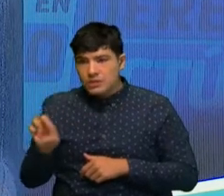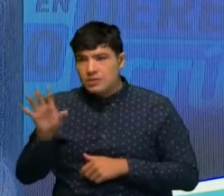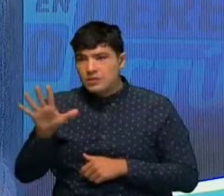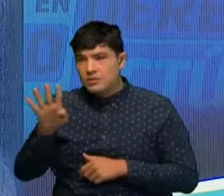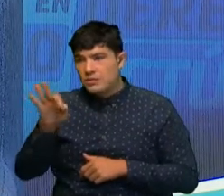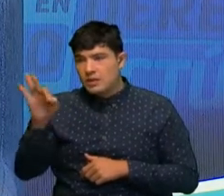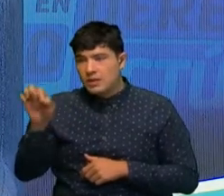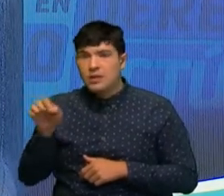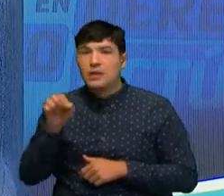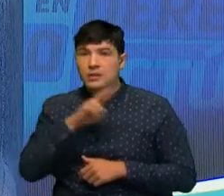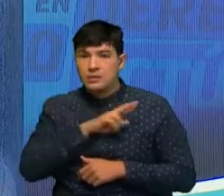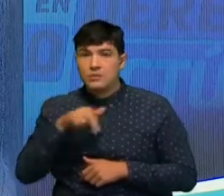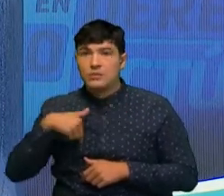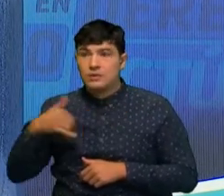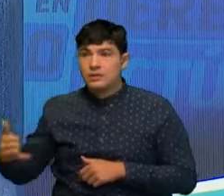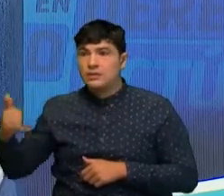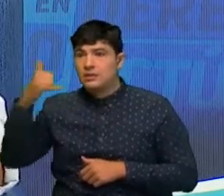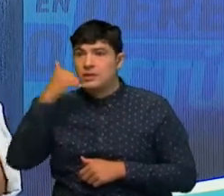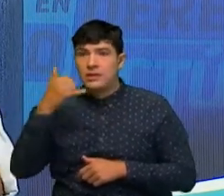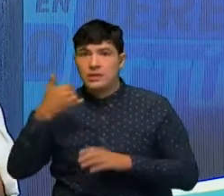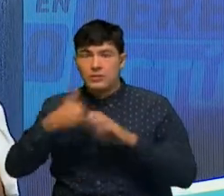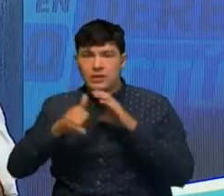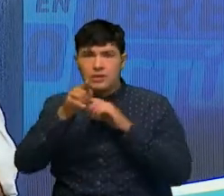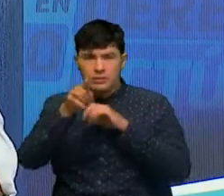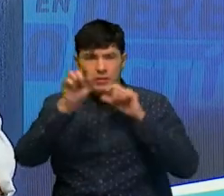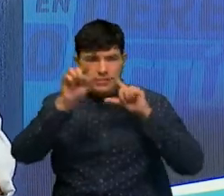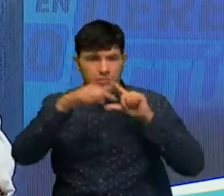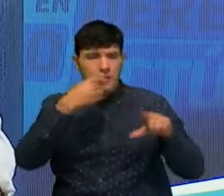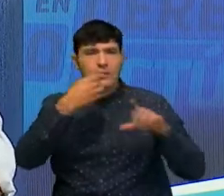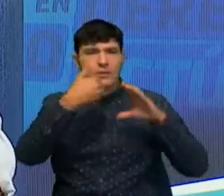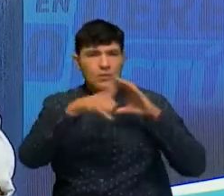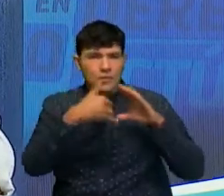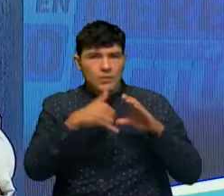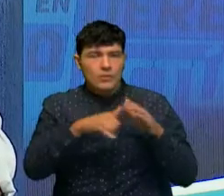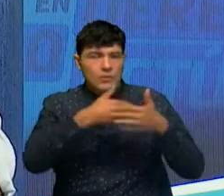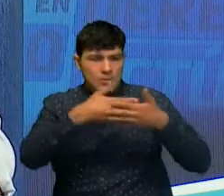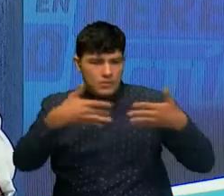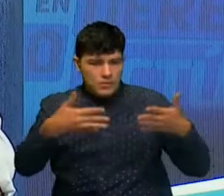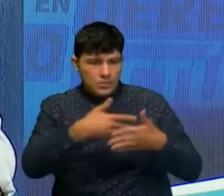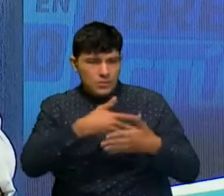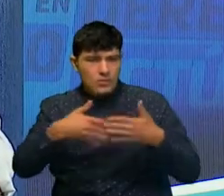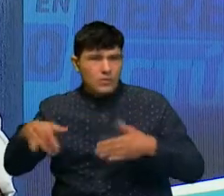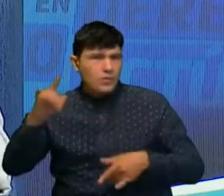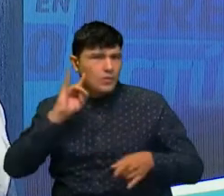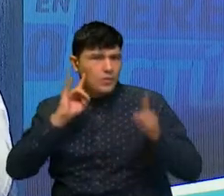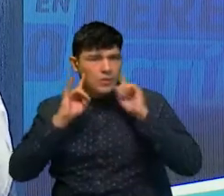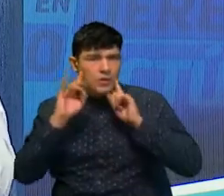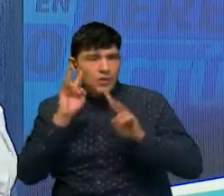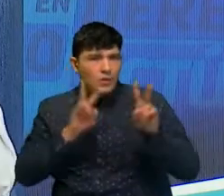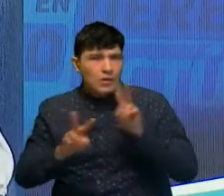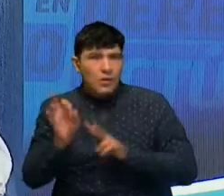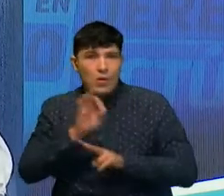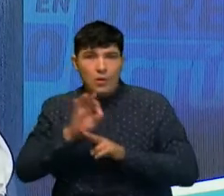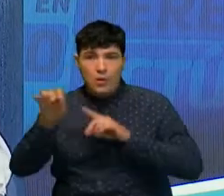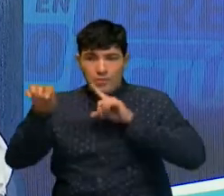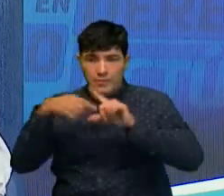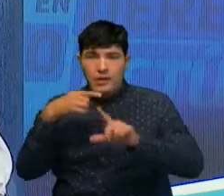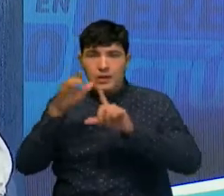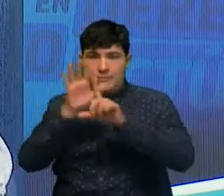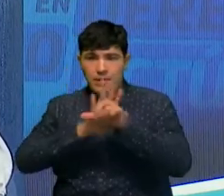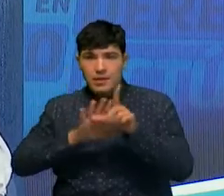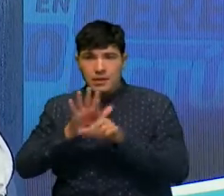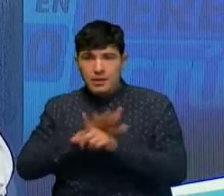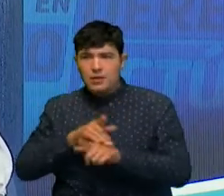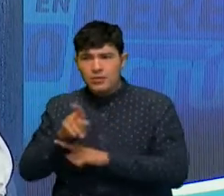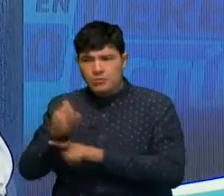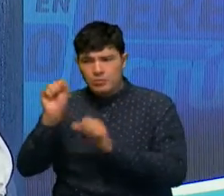310-245-8548. Esta es nuestra línea de WhatsApp. Usted nos envía un mensaje de texto, un mensaje en audio, un mensaje en video, y pues